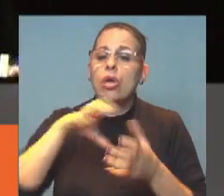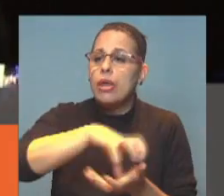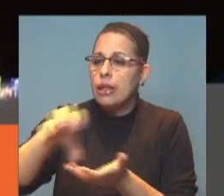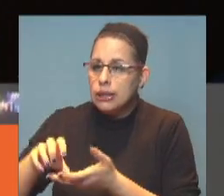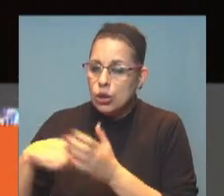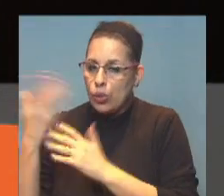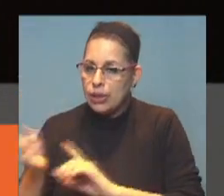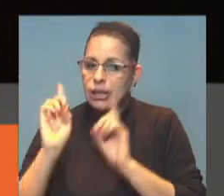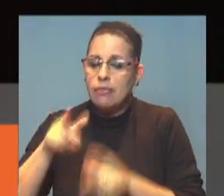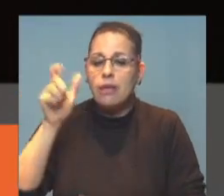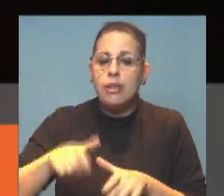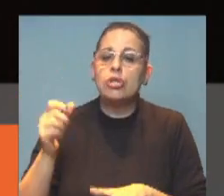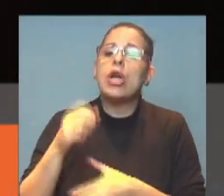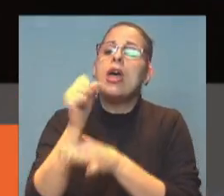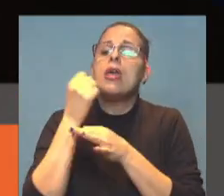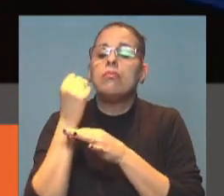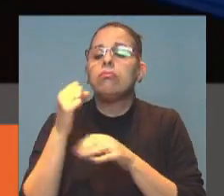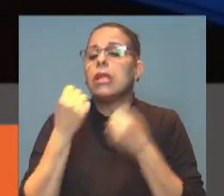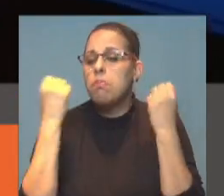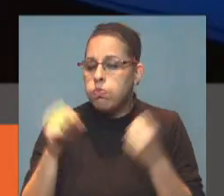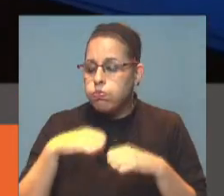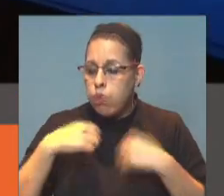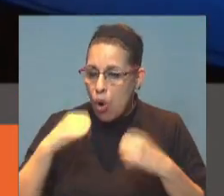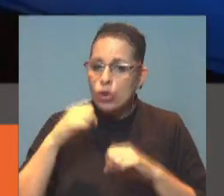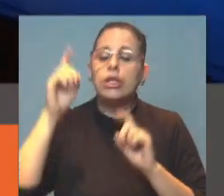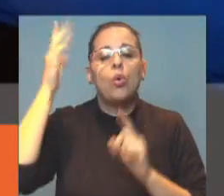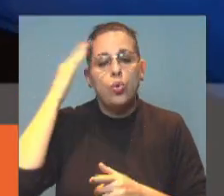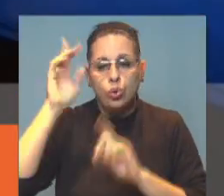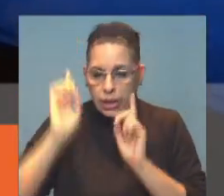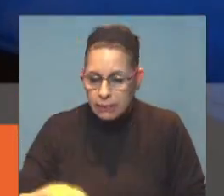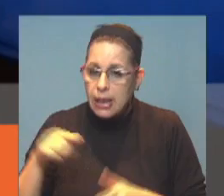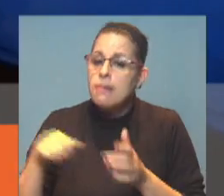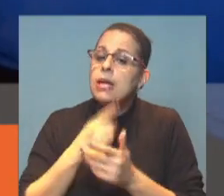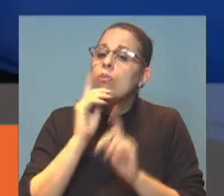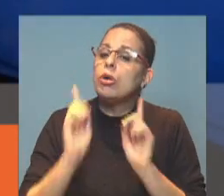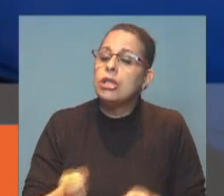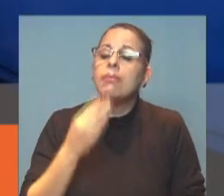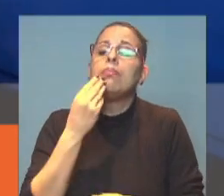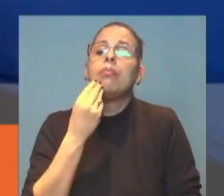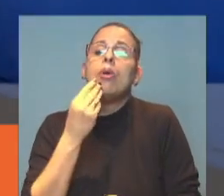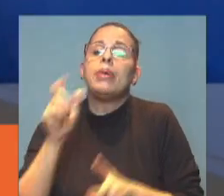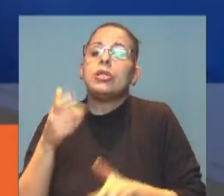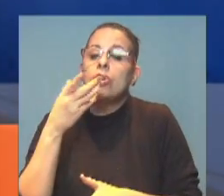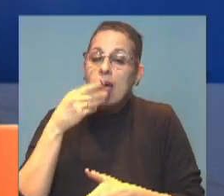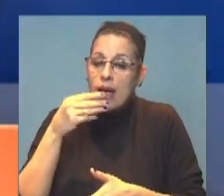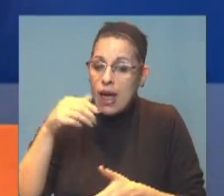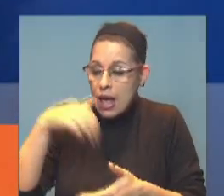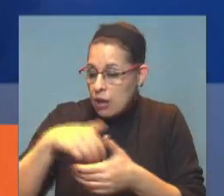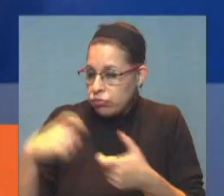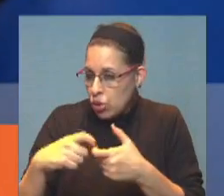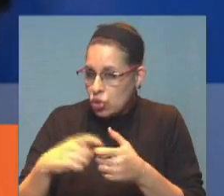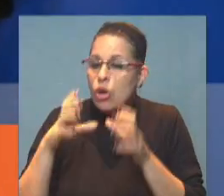y personalidades del deporte y la cultura, mientras los militantes seguían el acto desde una pantalla